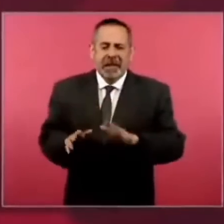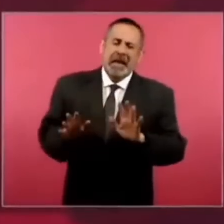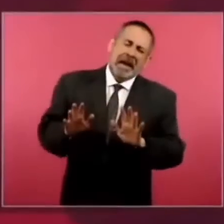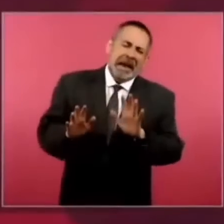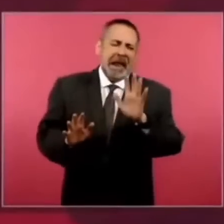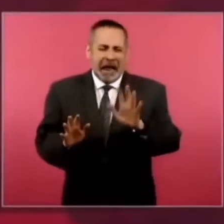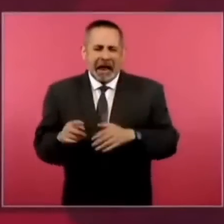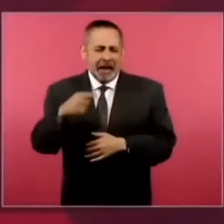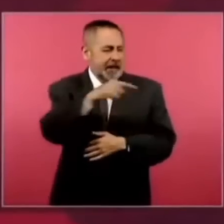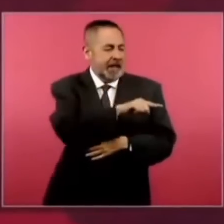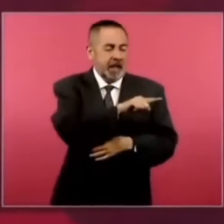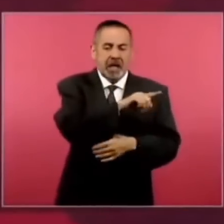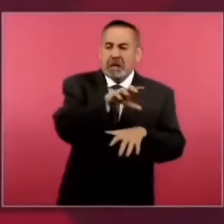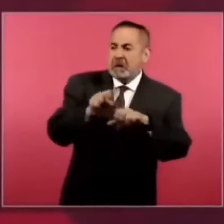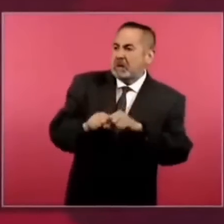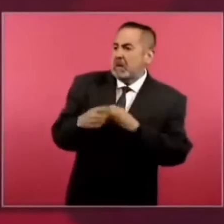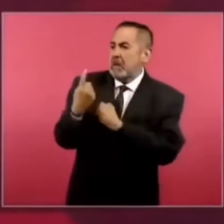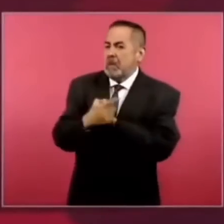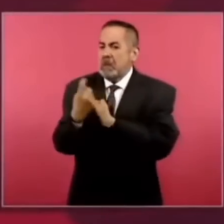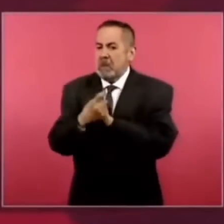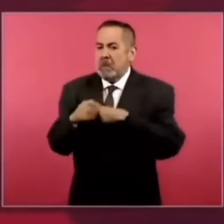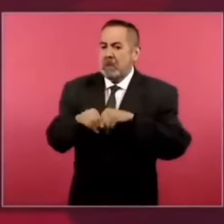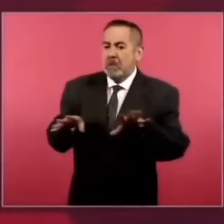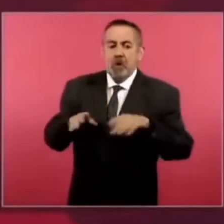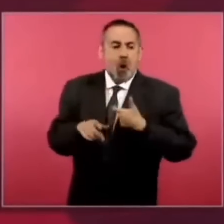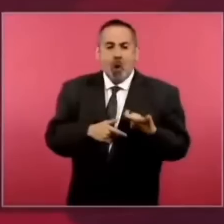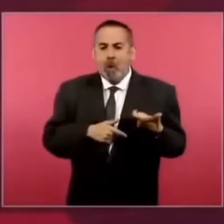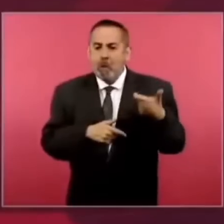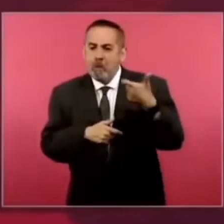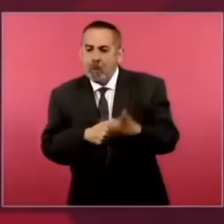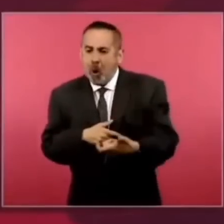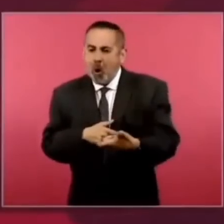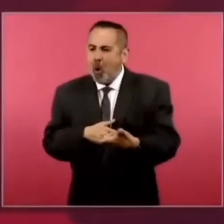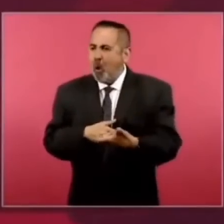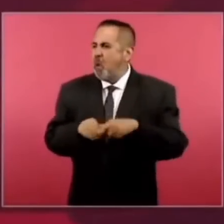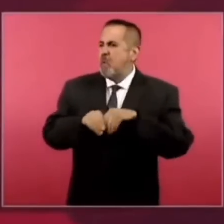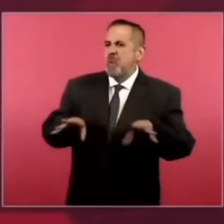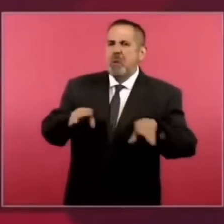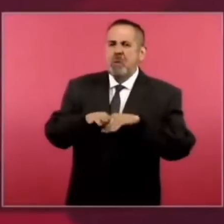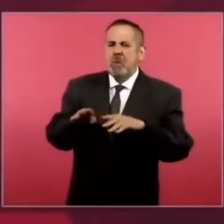¿no? Y compran